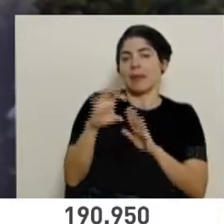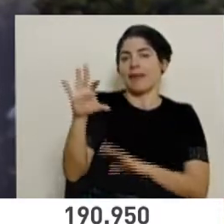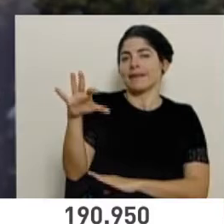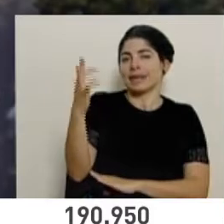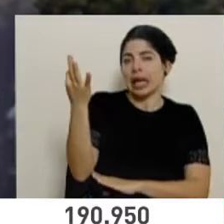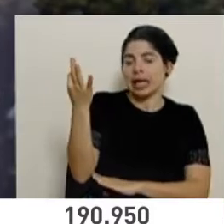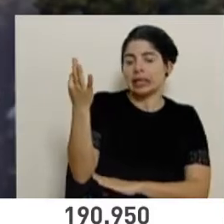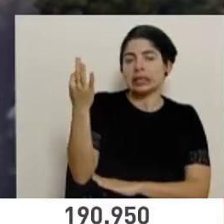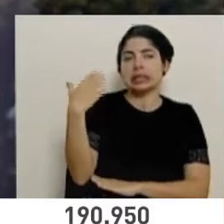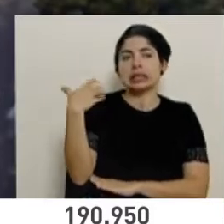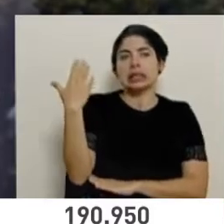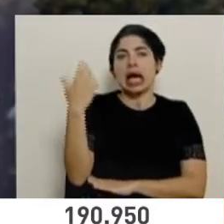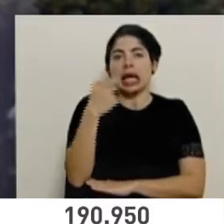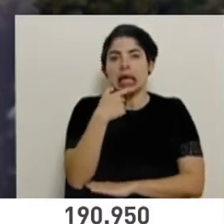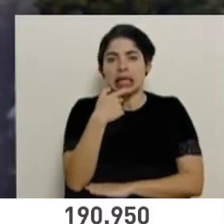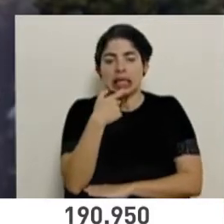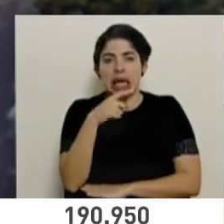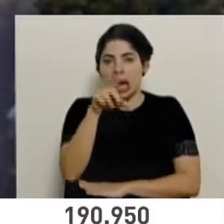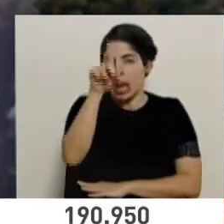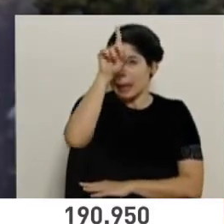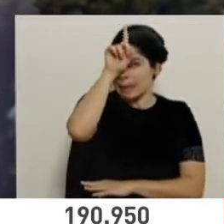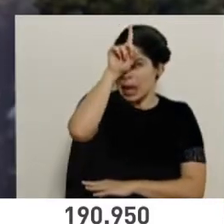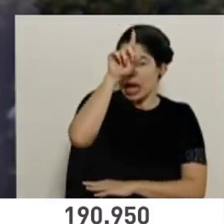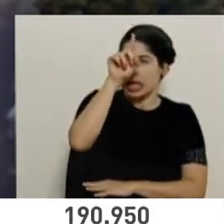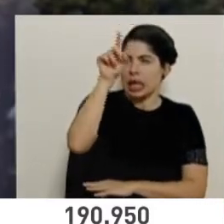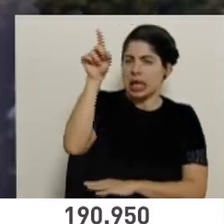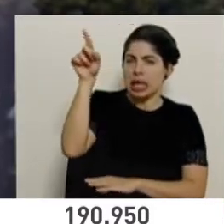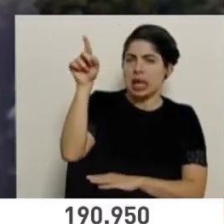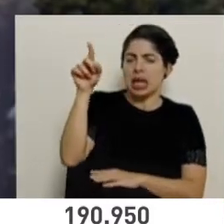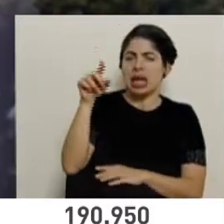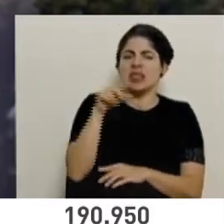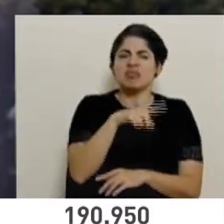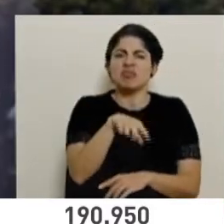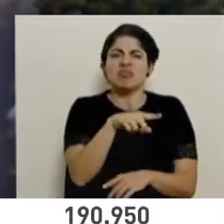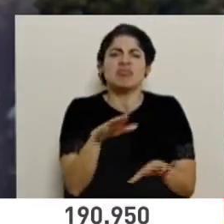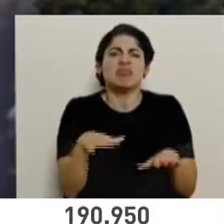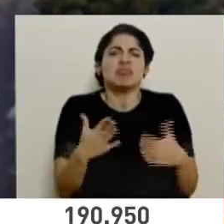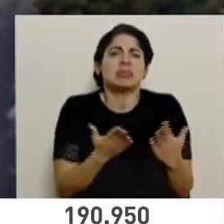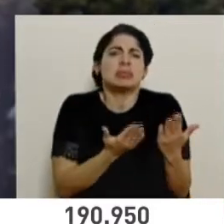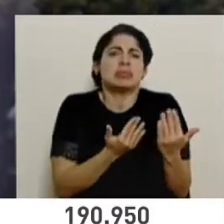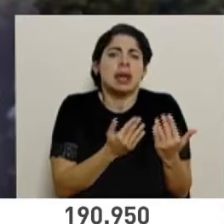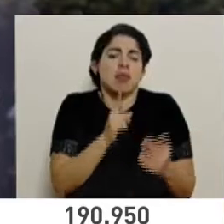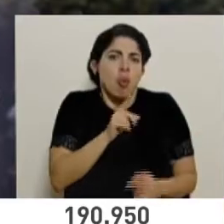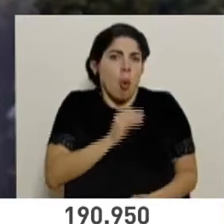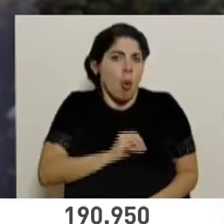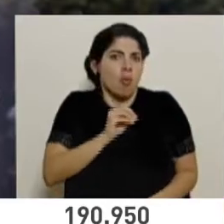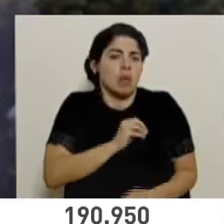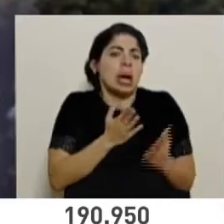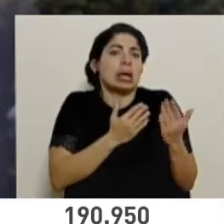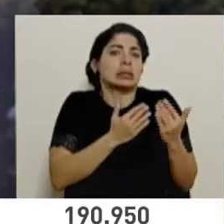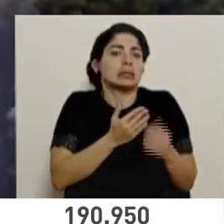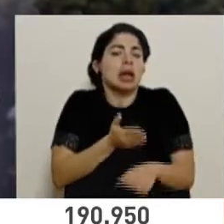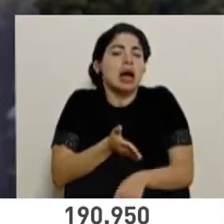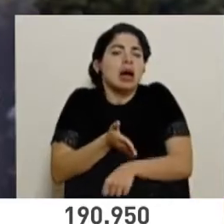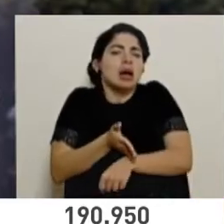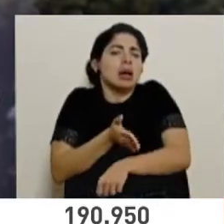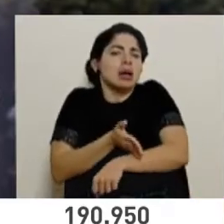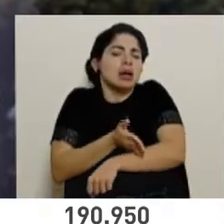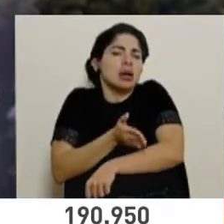Francia, Inglaterra, Alemania, ¿cuál es la expectativa oficial de posible